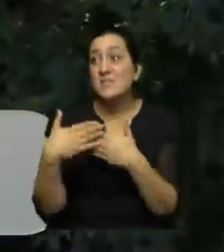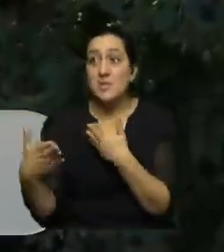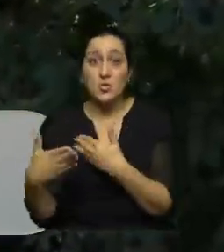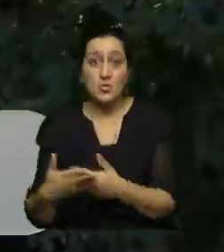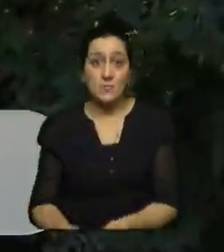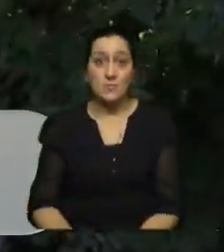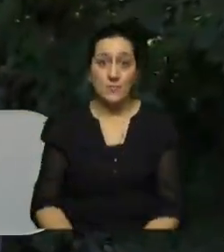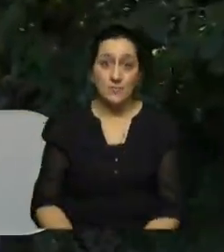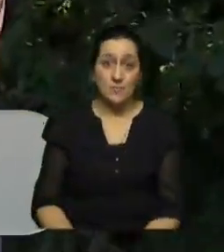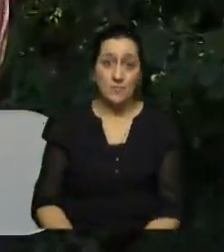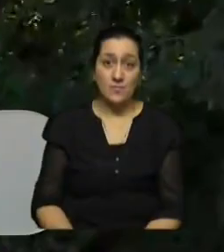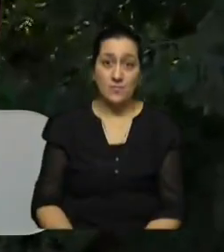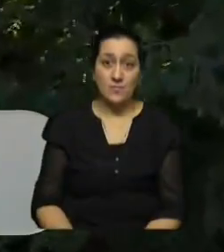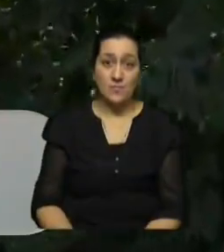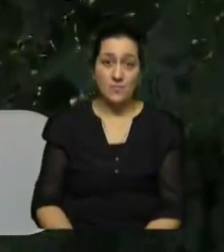qué le responde?